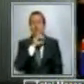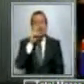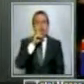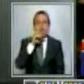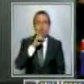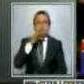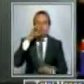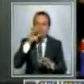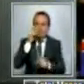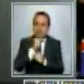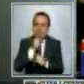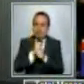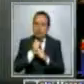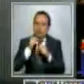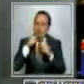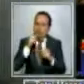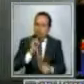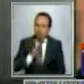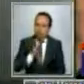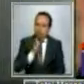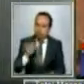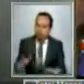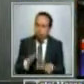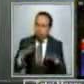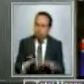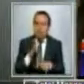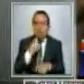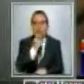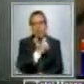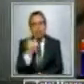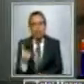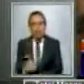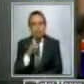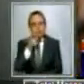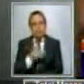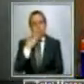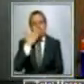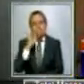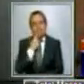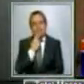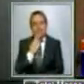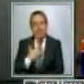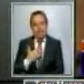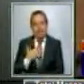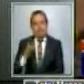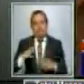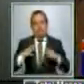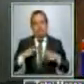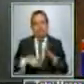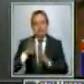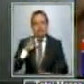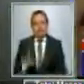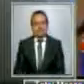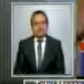trabajar incansablemente para que cada persona pueda tener una mejor vida y ser más